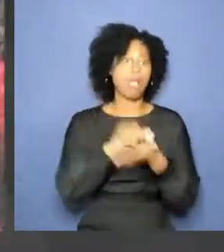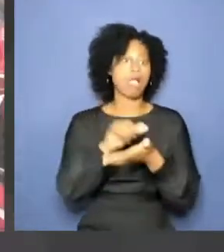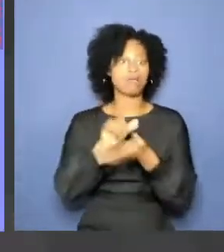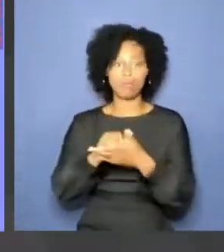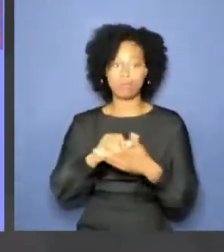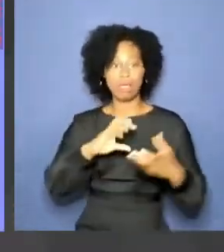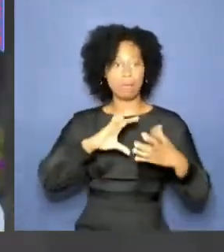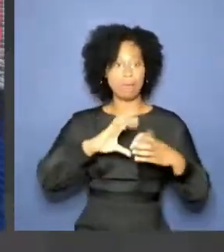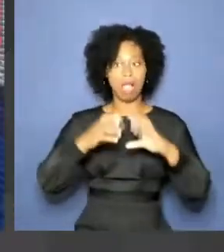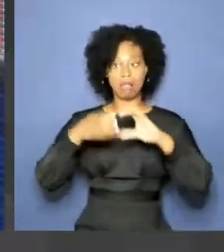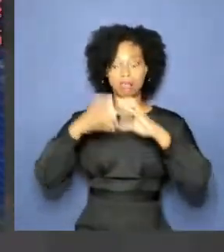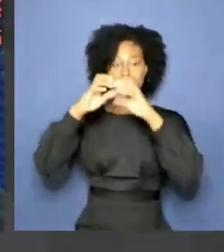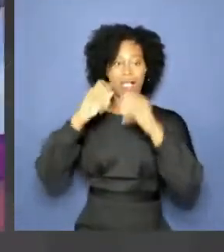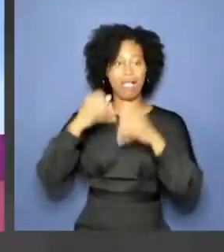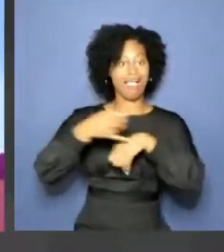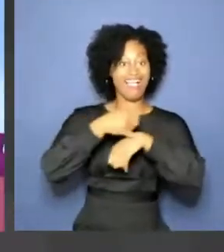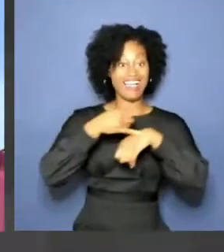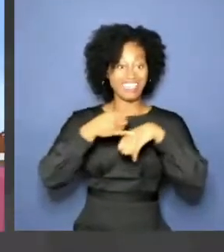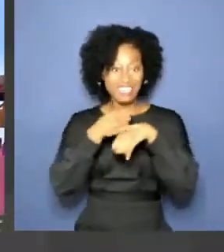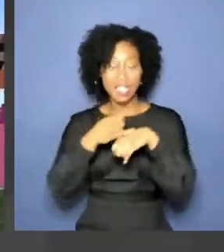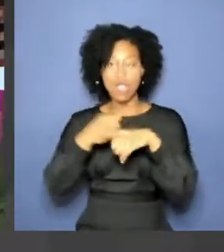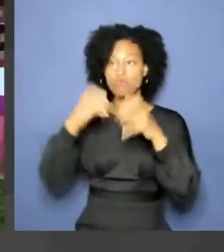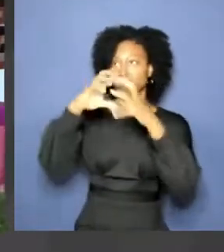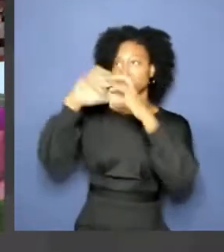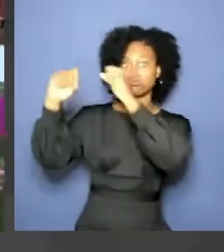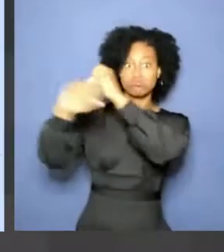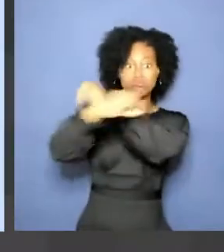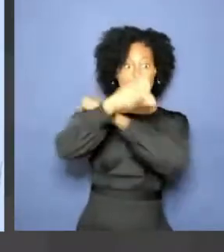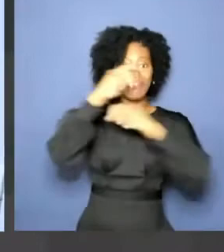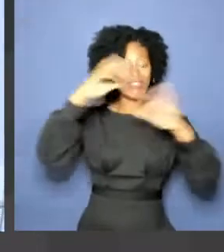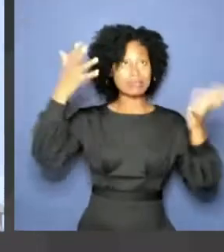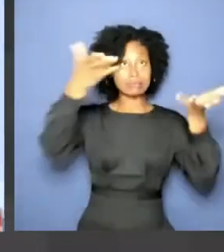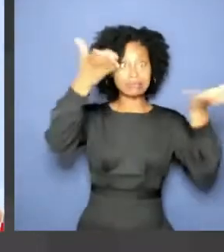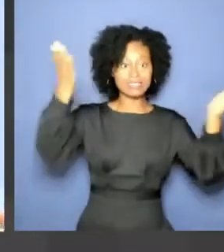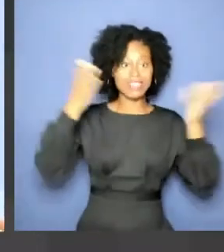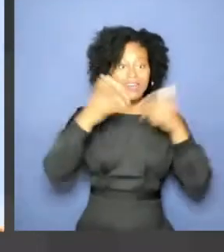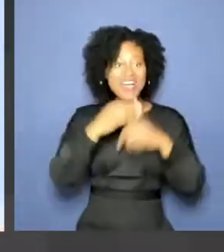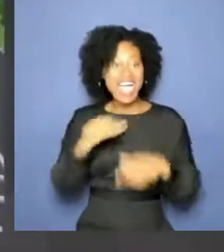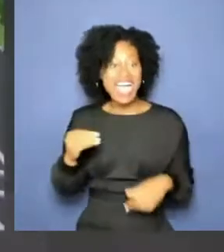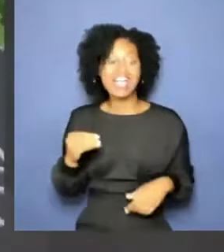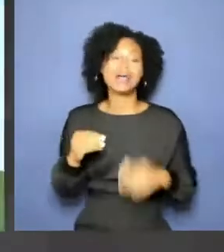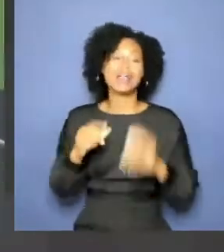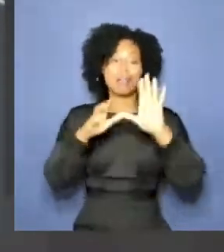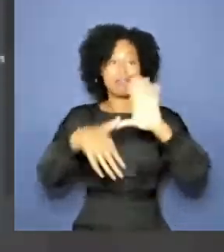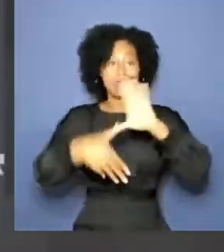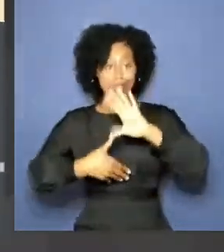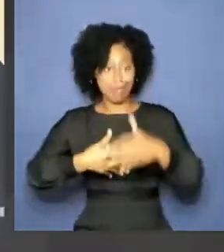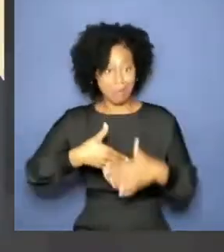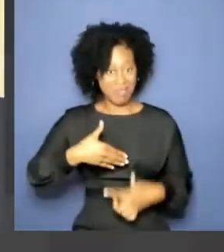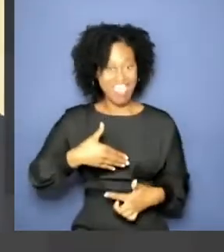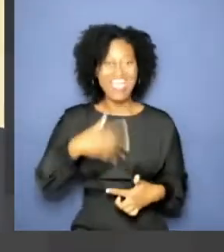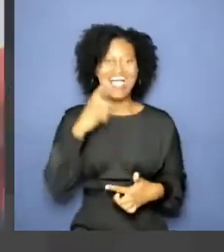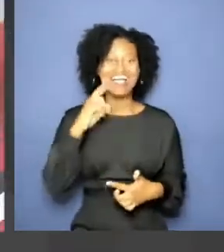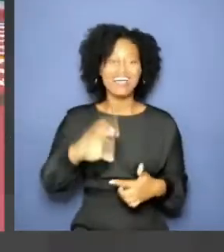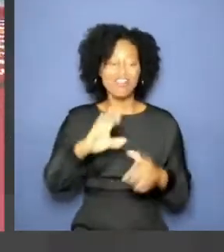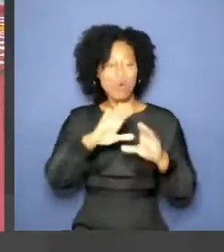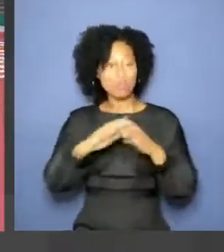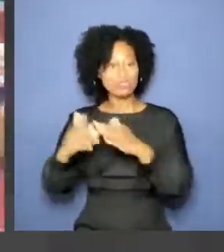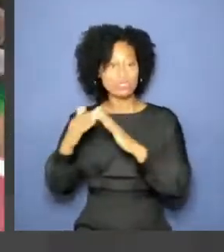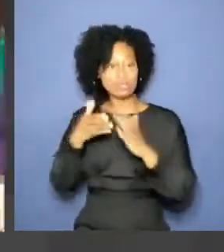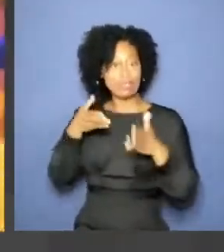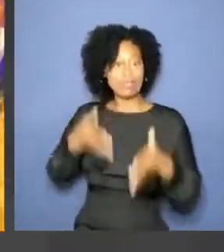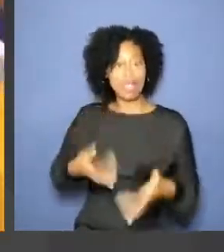de Skyblock, en el sistema solar, en un parque de diversiones, en Latinoamérica, a construir una ciudad entera, en